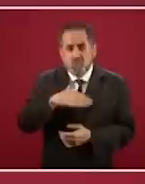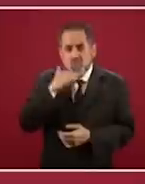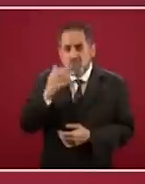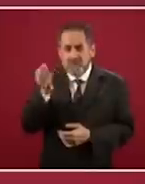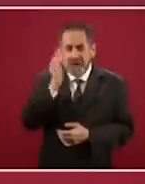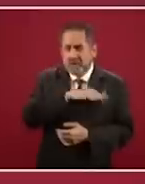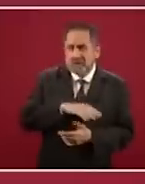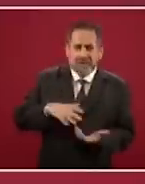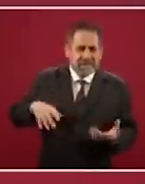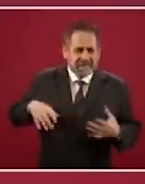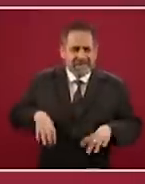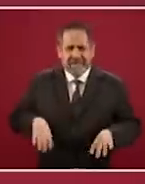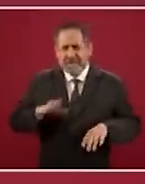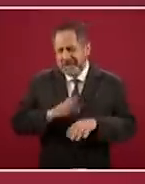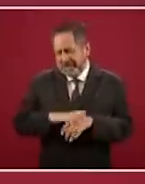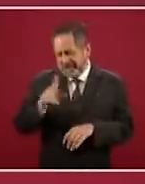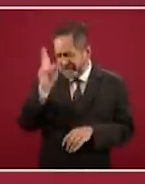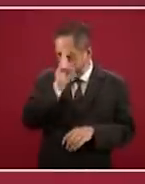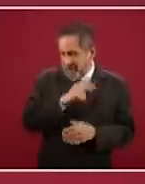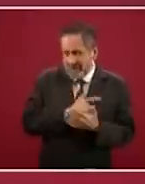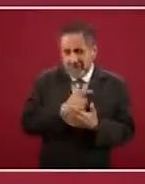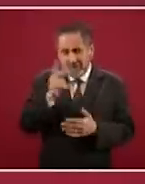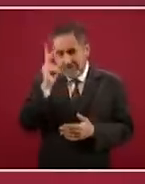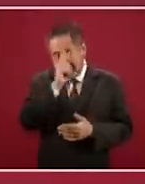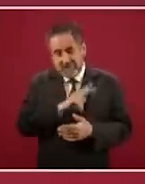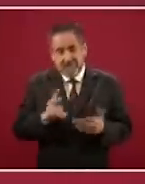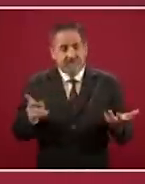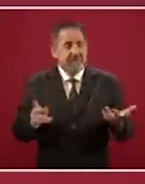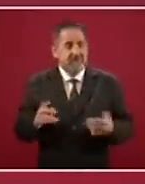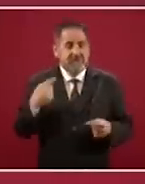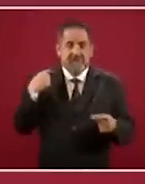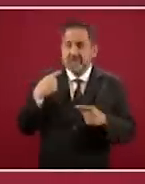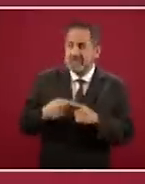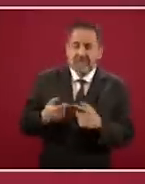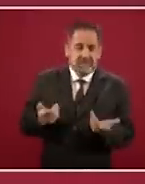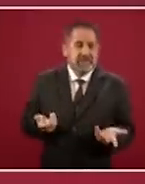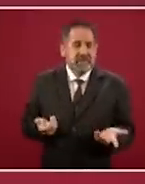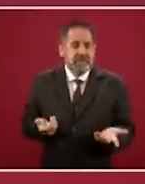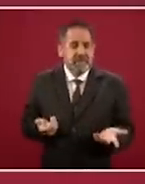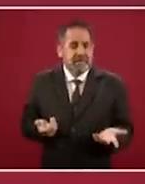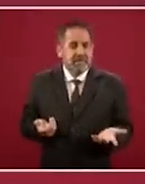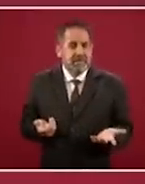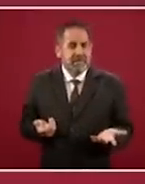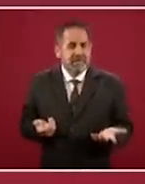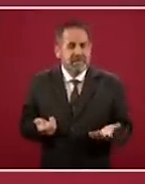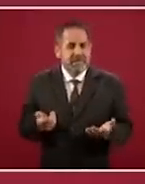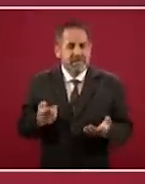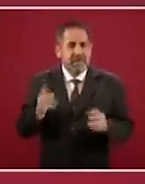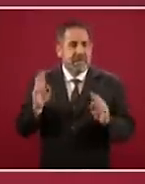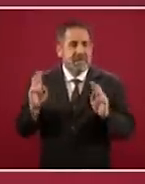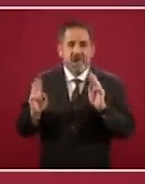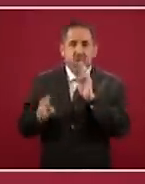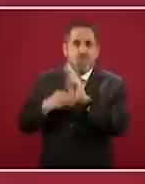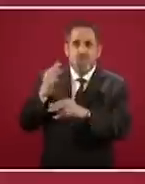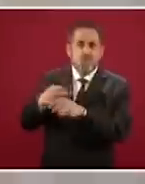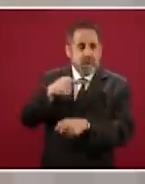más grandes que se hayan presentado en los últimos tiempos en el